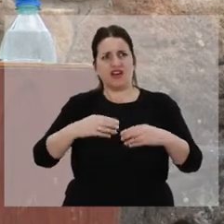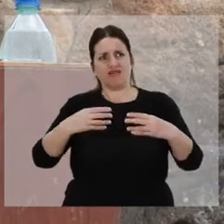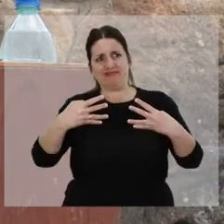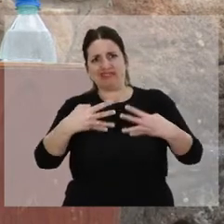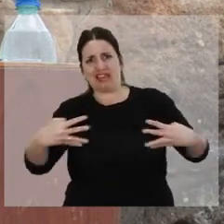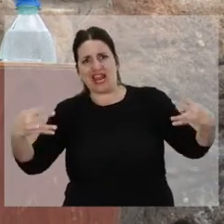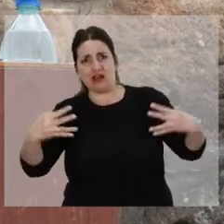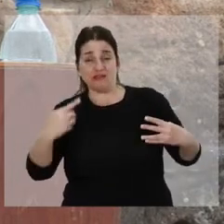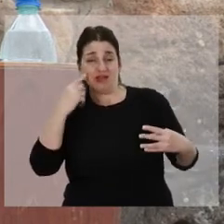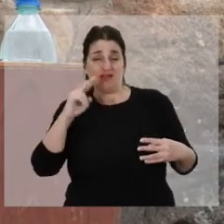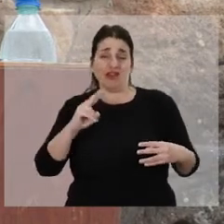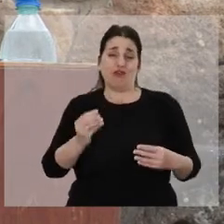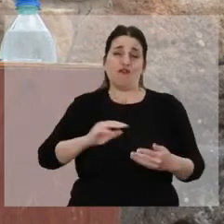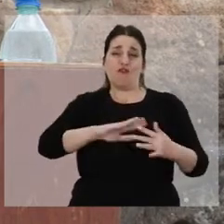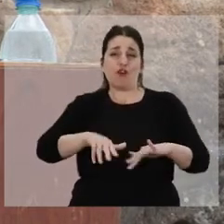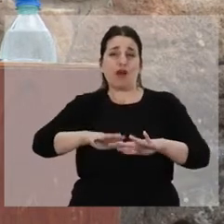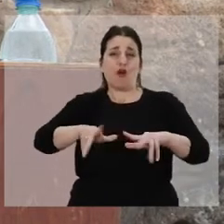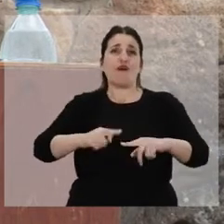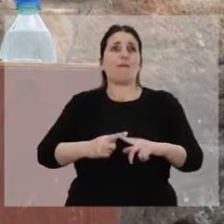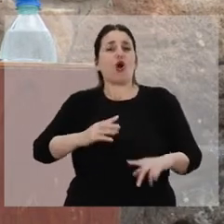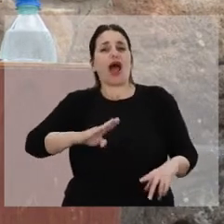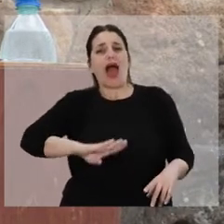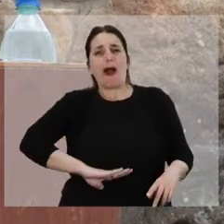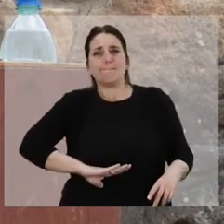alambre, uno decía, acá pasó alguien con hambre.